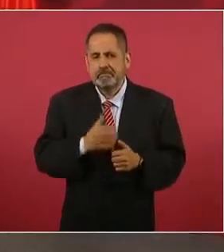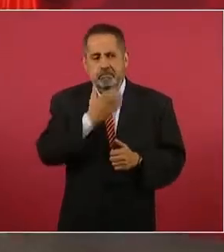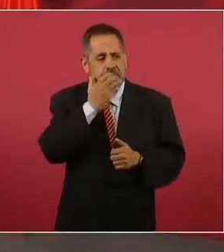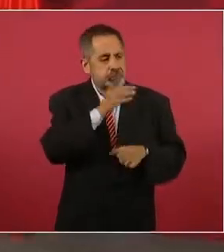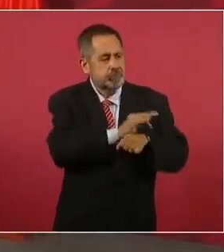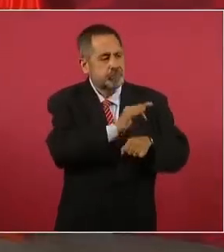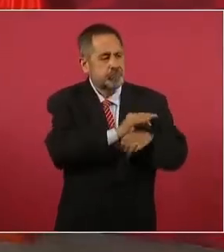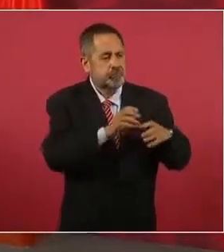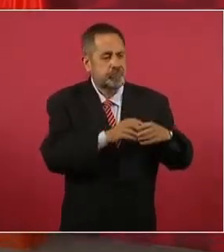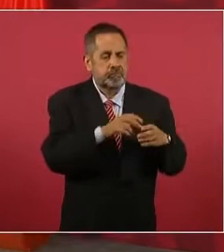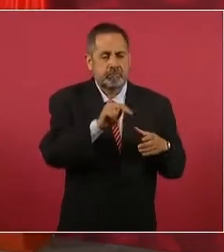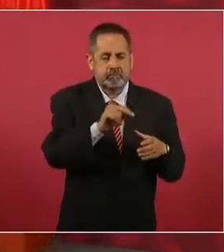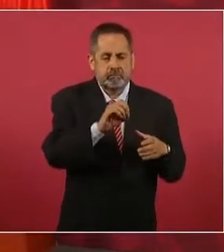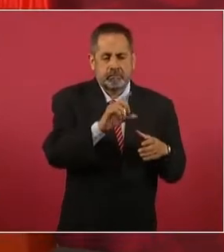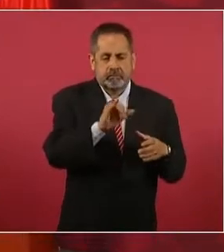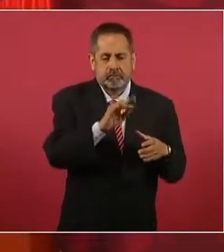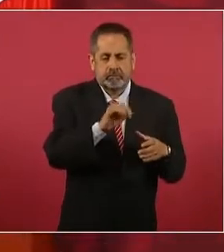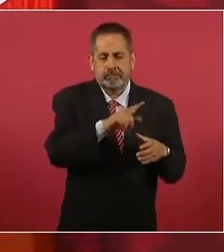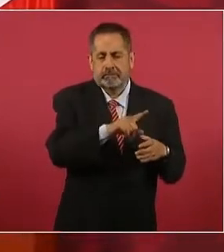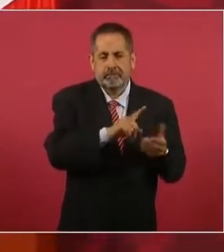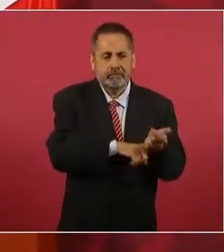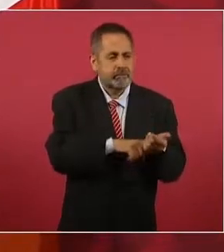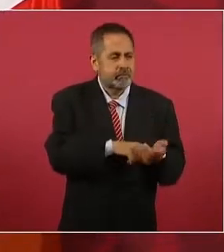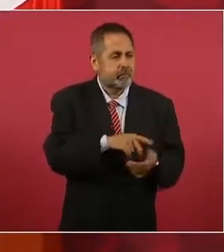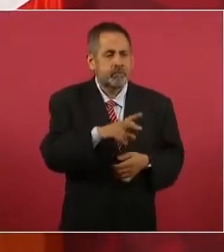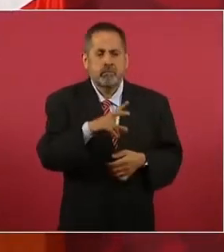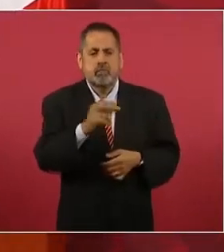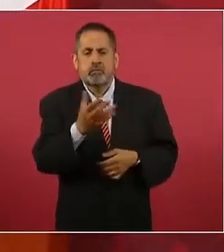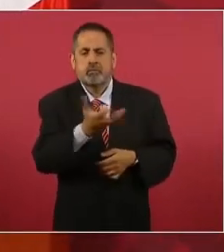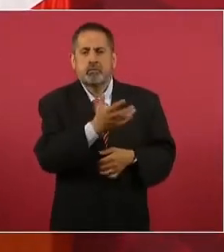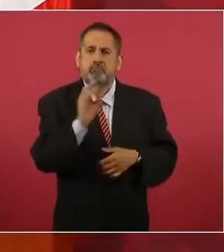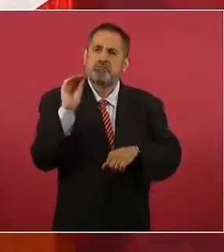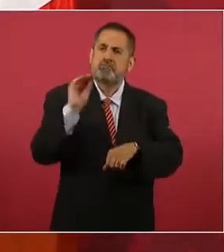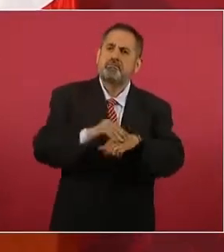gobiernos neoliberales, no hicieron una refinería